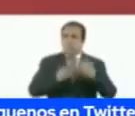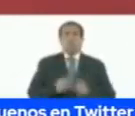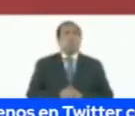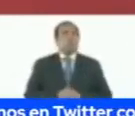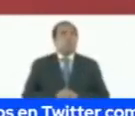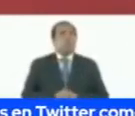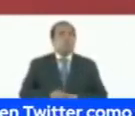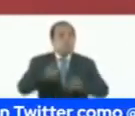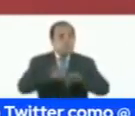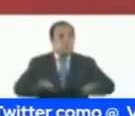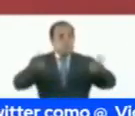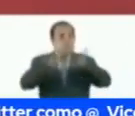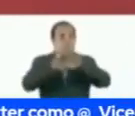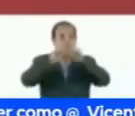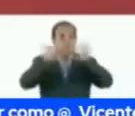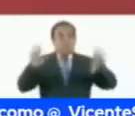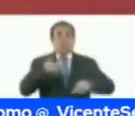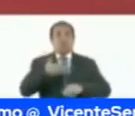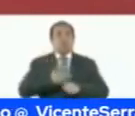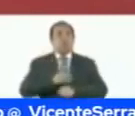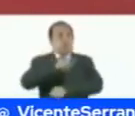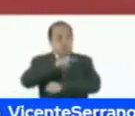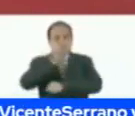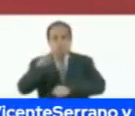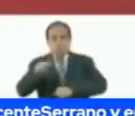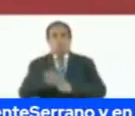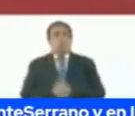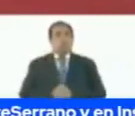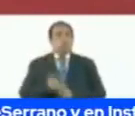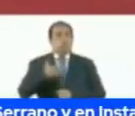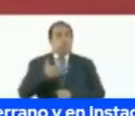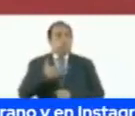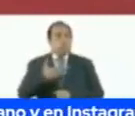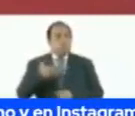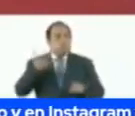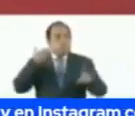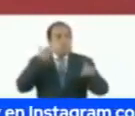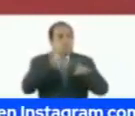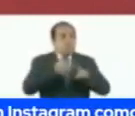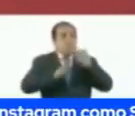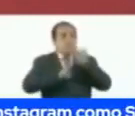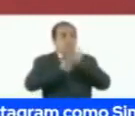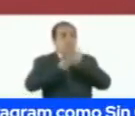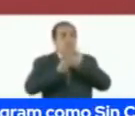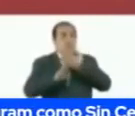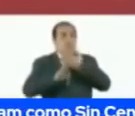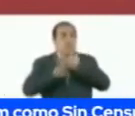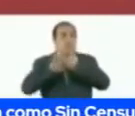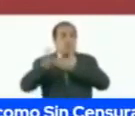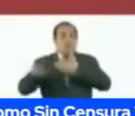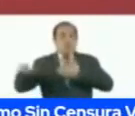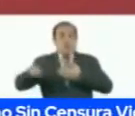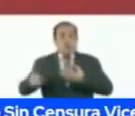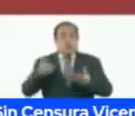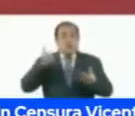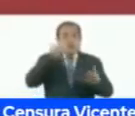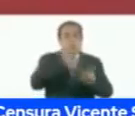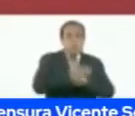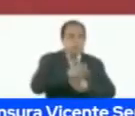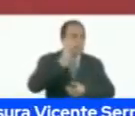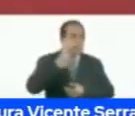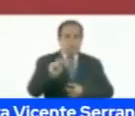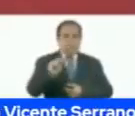muy importante dejar muy claro que nunca hubo alguna intención de evitar que entrara la caravana, ni mucho menos, sino más